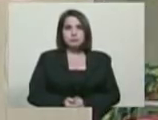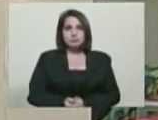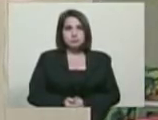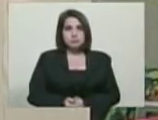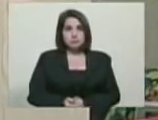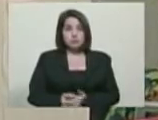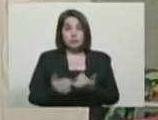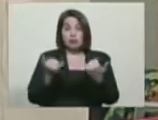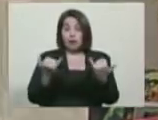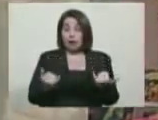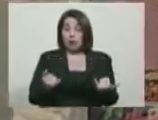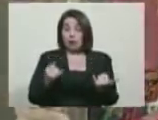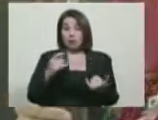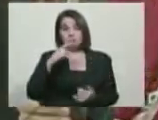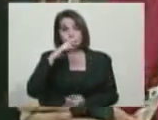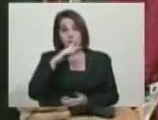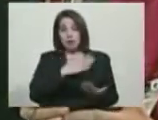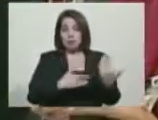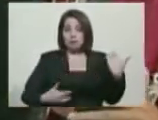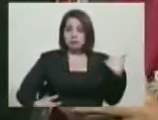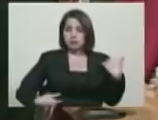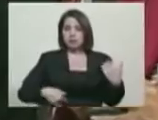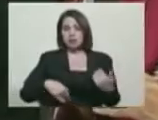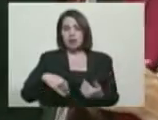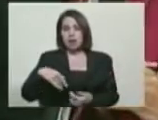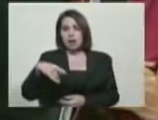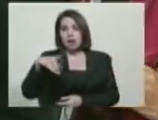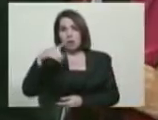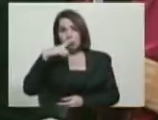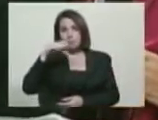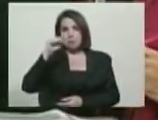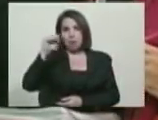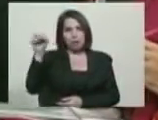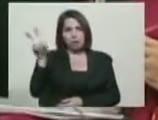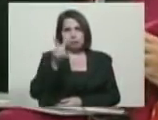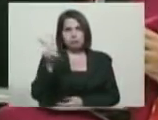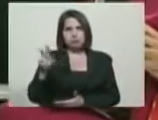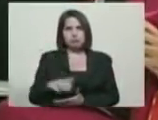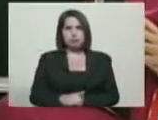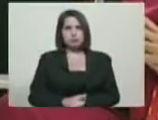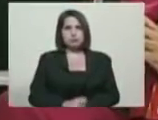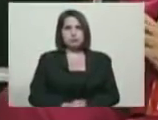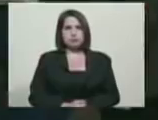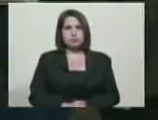Palabras del presidente de la República Bolivariana de Venezuela, Nicolás Maduro Moros.